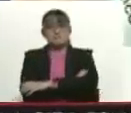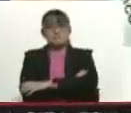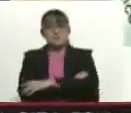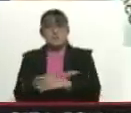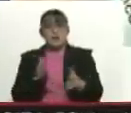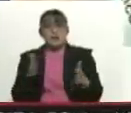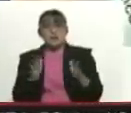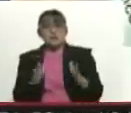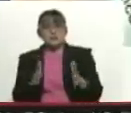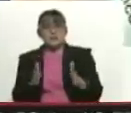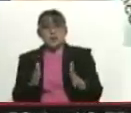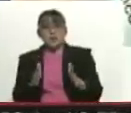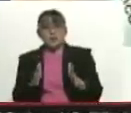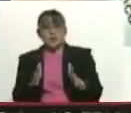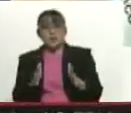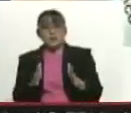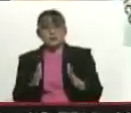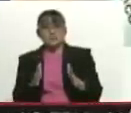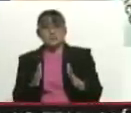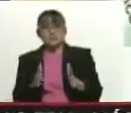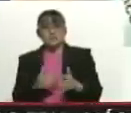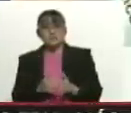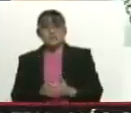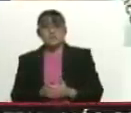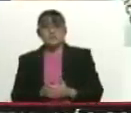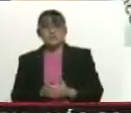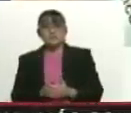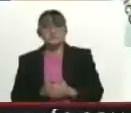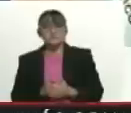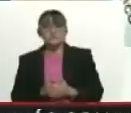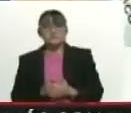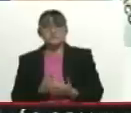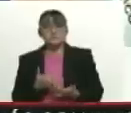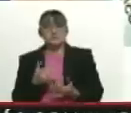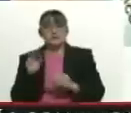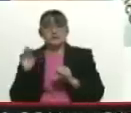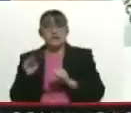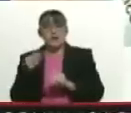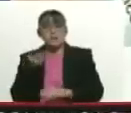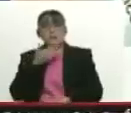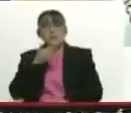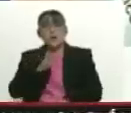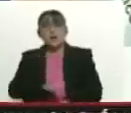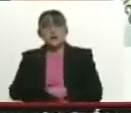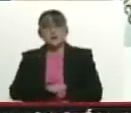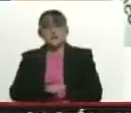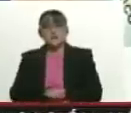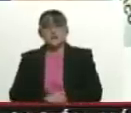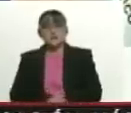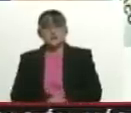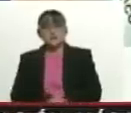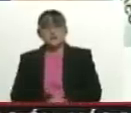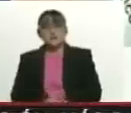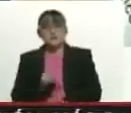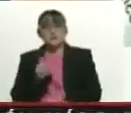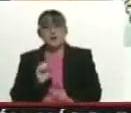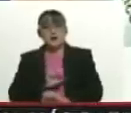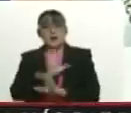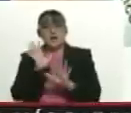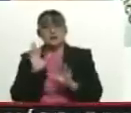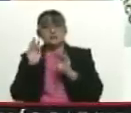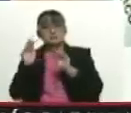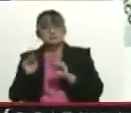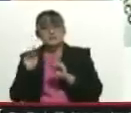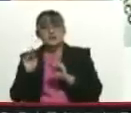temblorosas, para llamar a la muerte, convocar a la muerte. Tengamos claro eso, es convocar